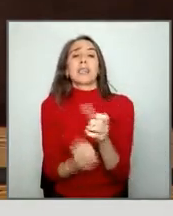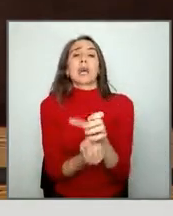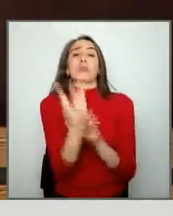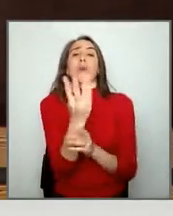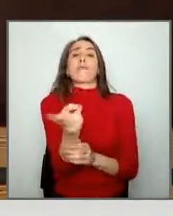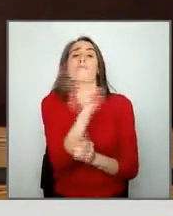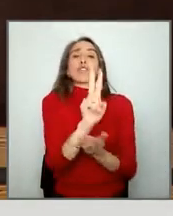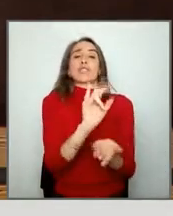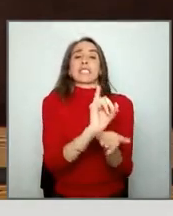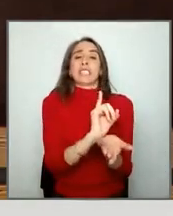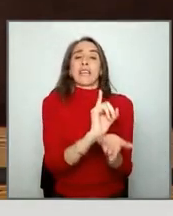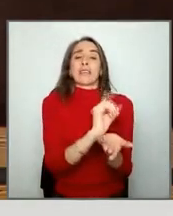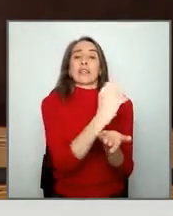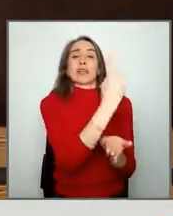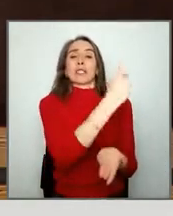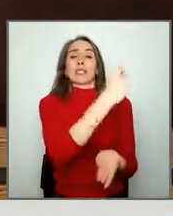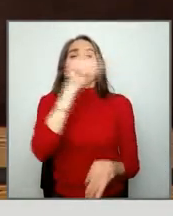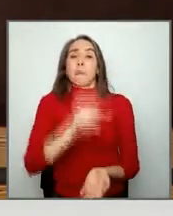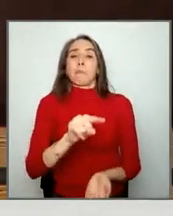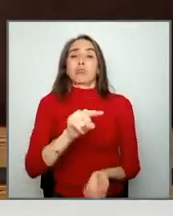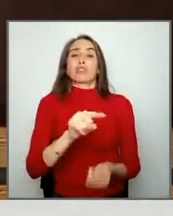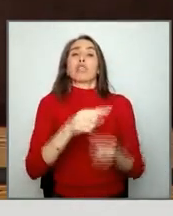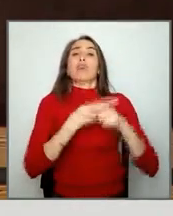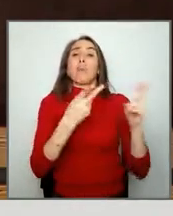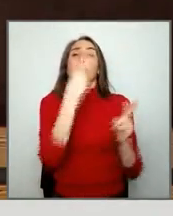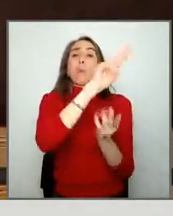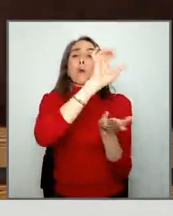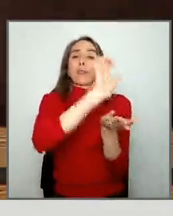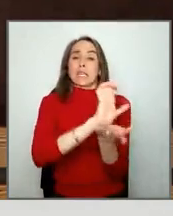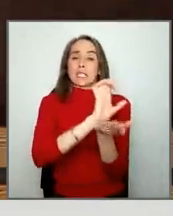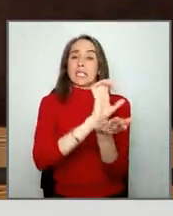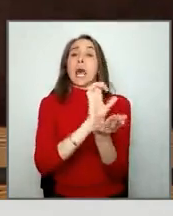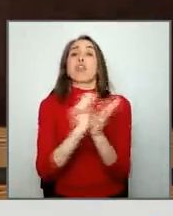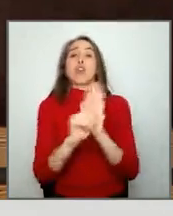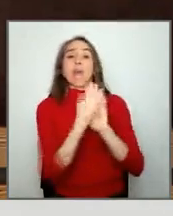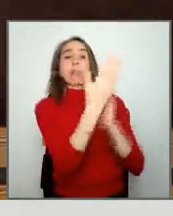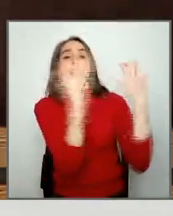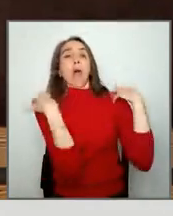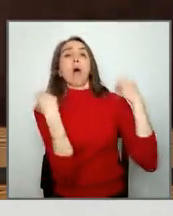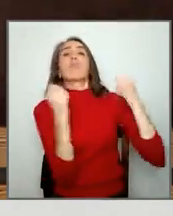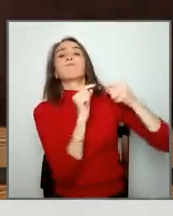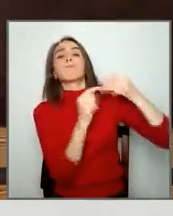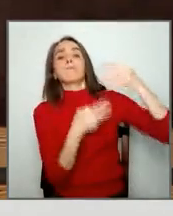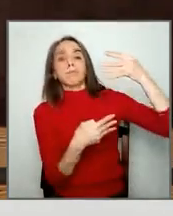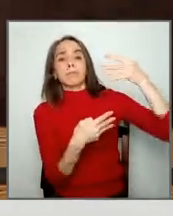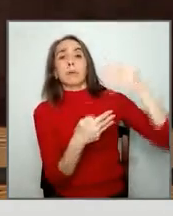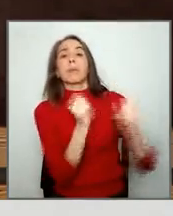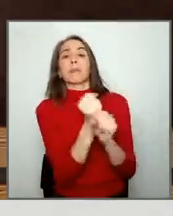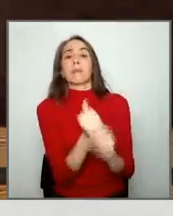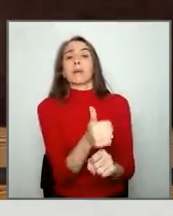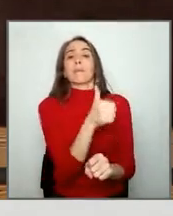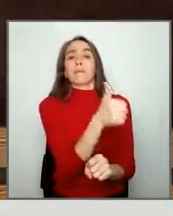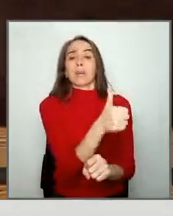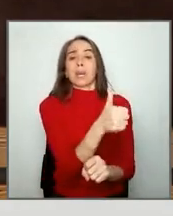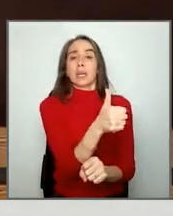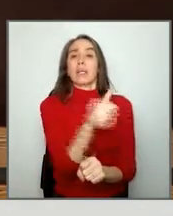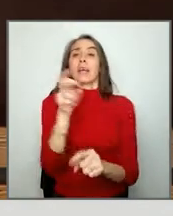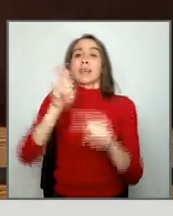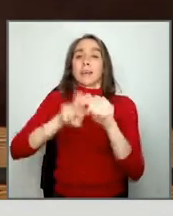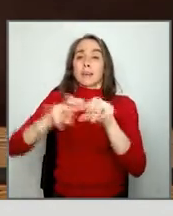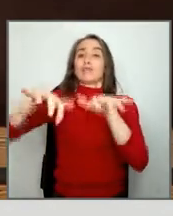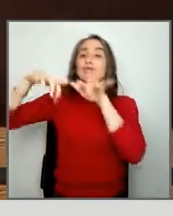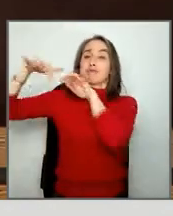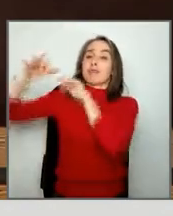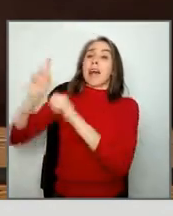público con las atribuciones necesarias para ejercer de buena manera su labor y que hoy día también están acá Así que también